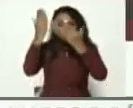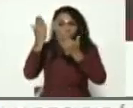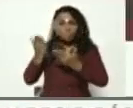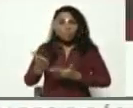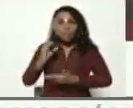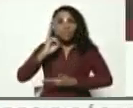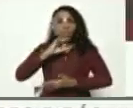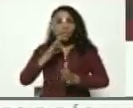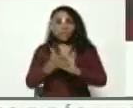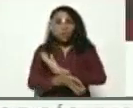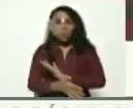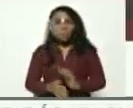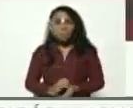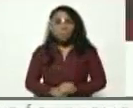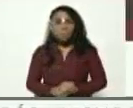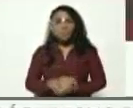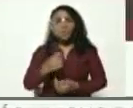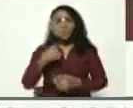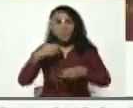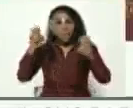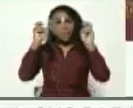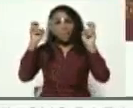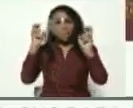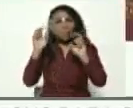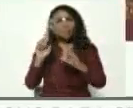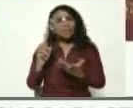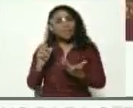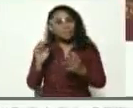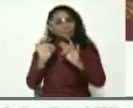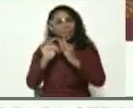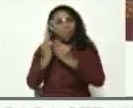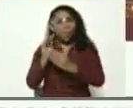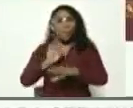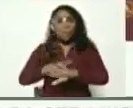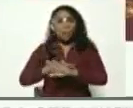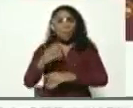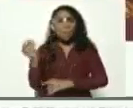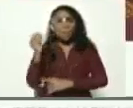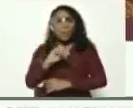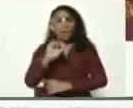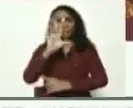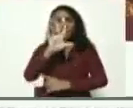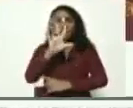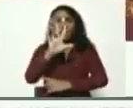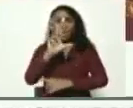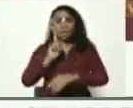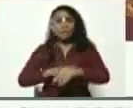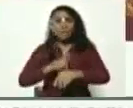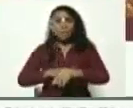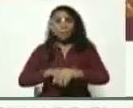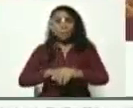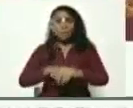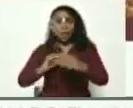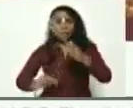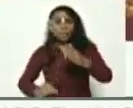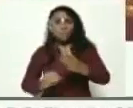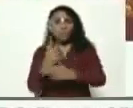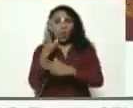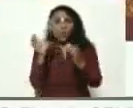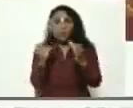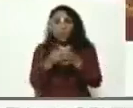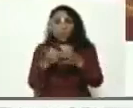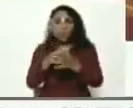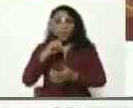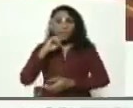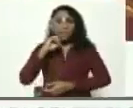historia. Hablo en términos familísticos, porque ya son más de 3 décadas desde que fundamos el Grupo Nueva Historia